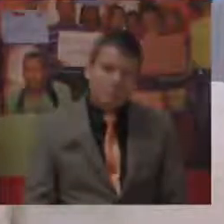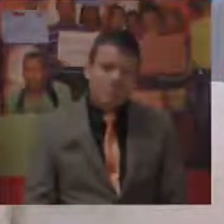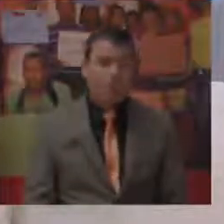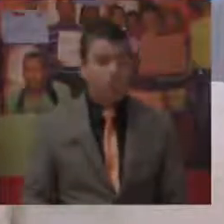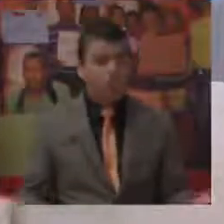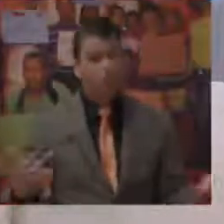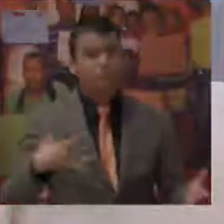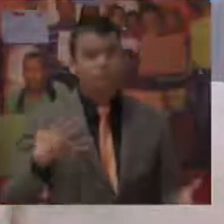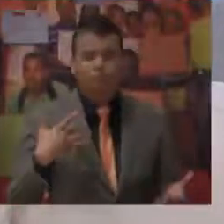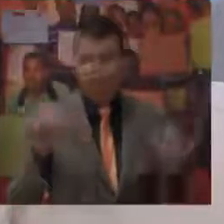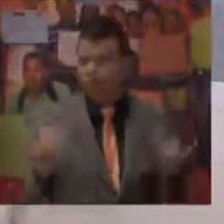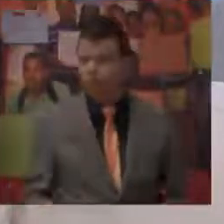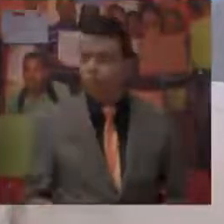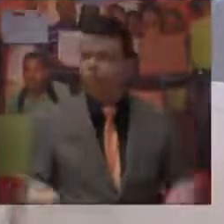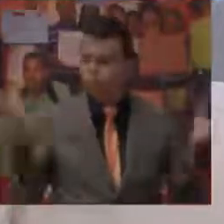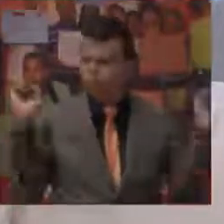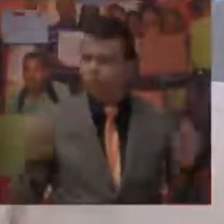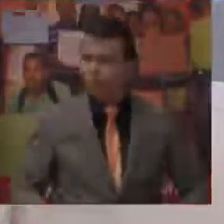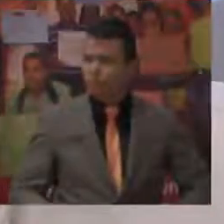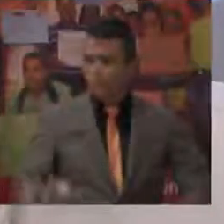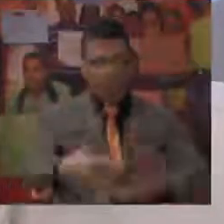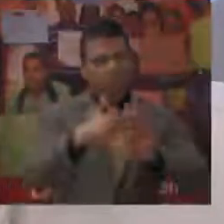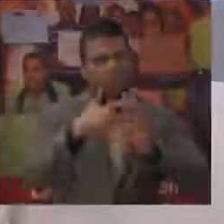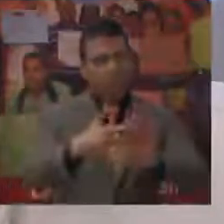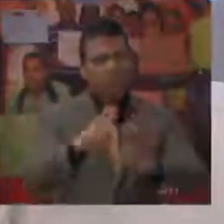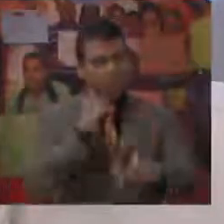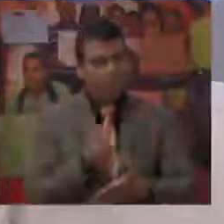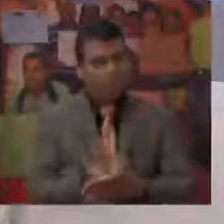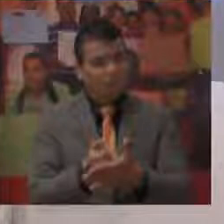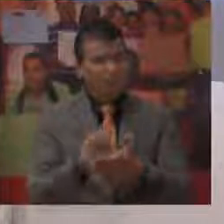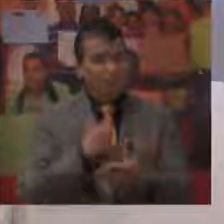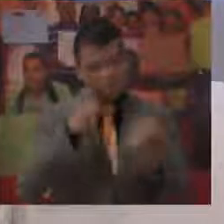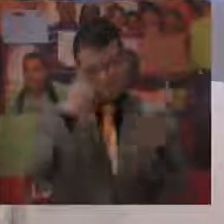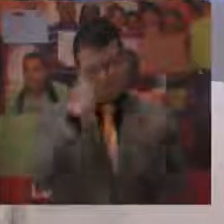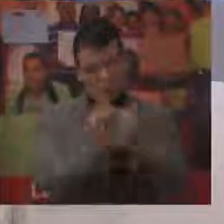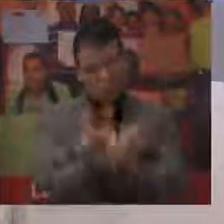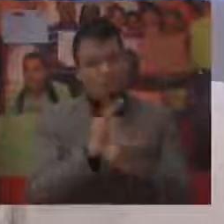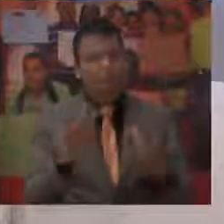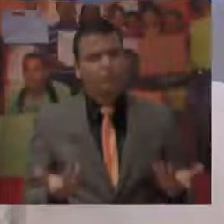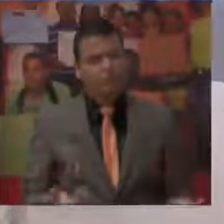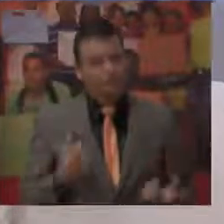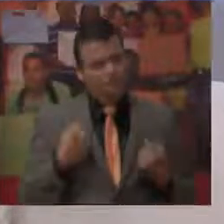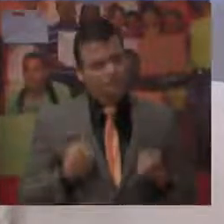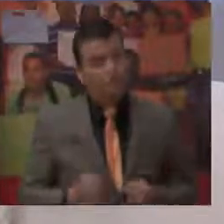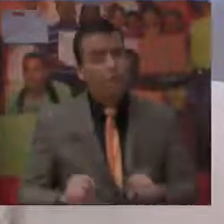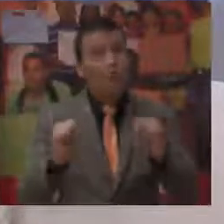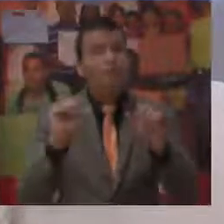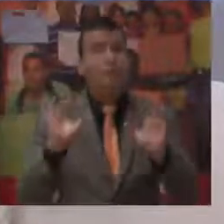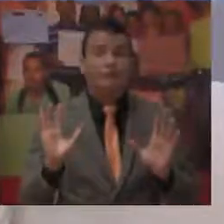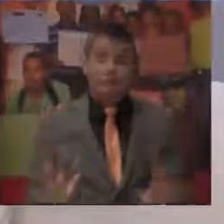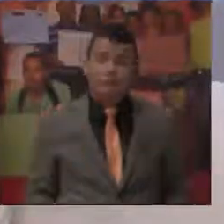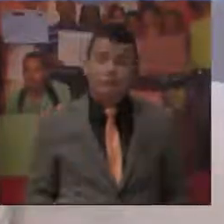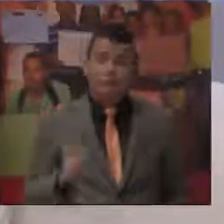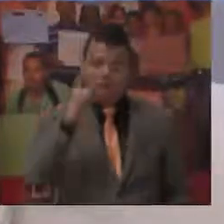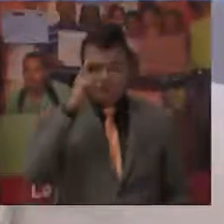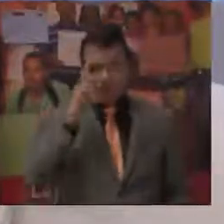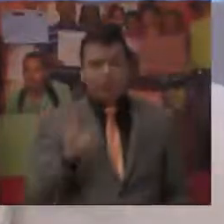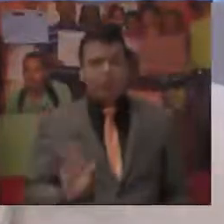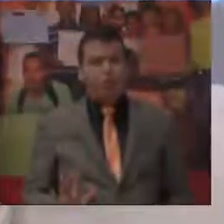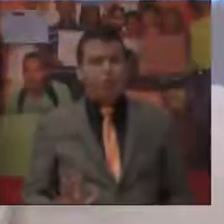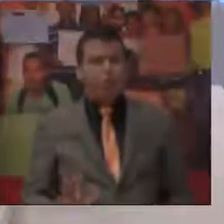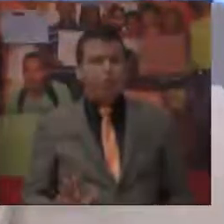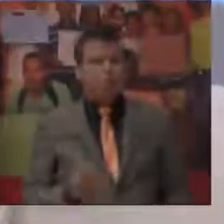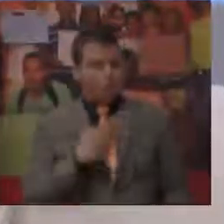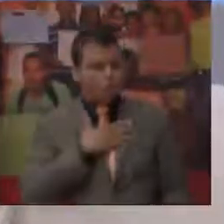motivó más en este momento a hacer esta cara visible, que pensé mucho, mucho, mucho para hacerlo, porque imagínese uno tener en este momento